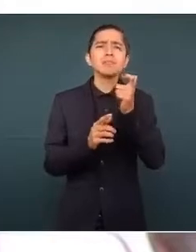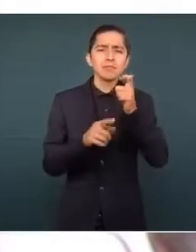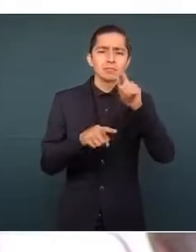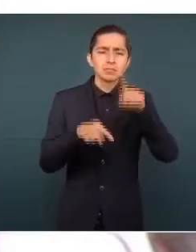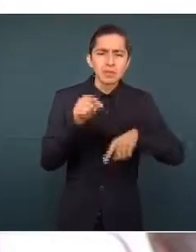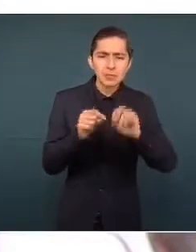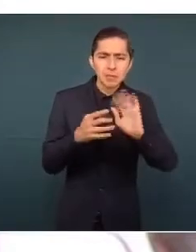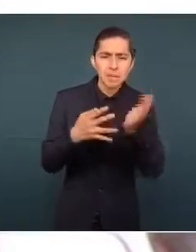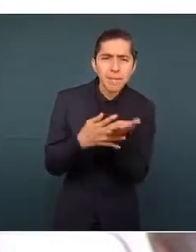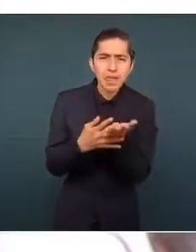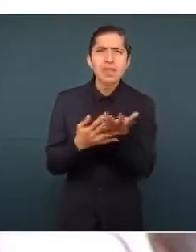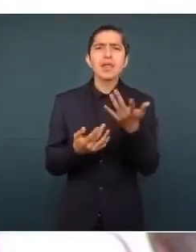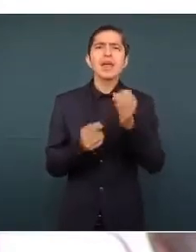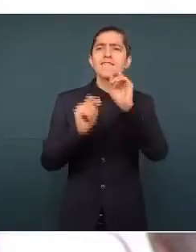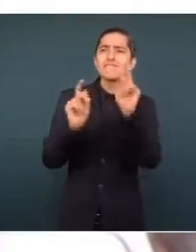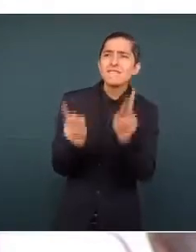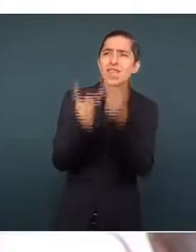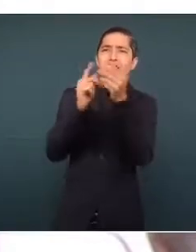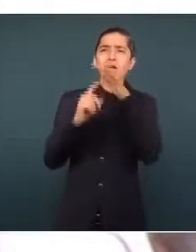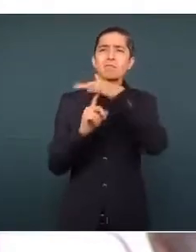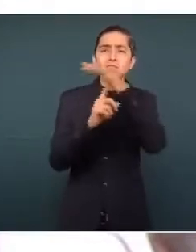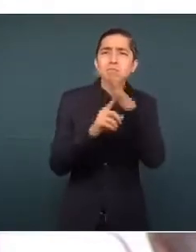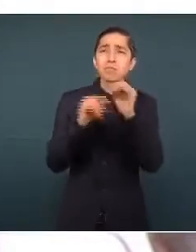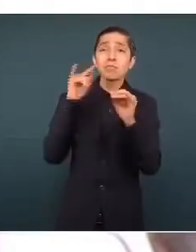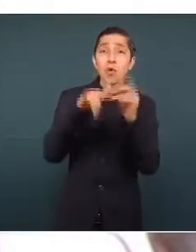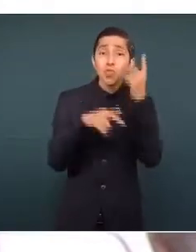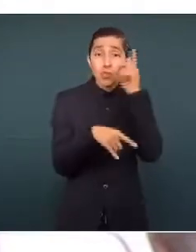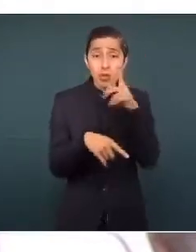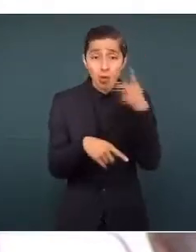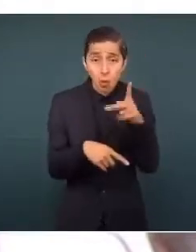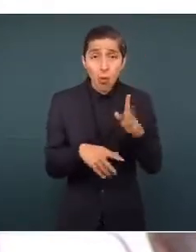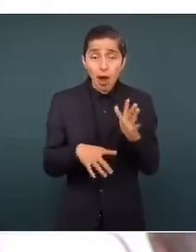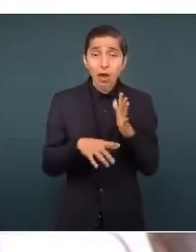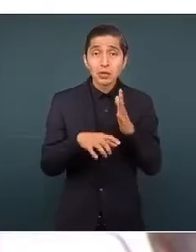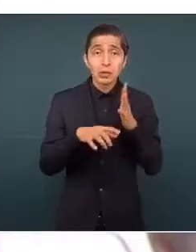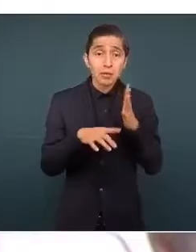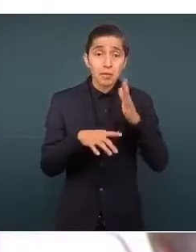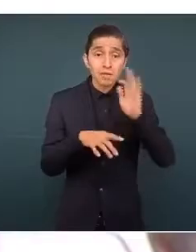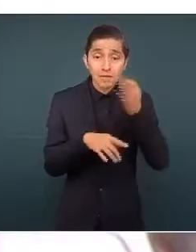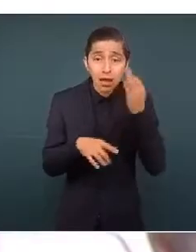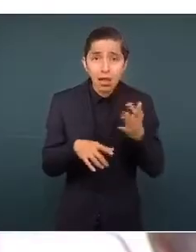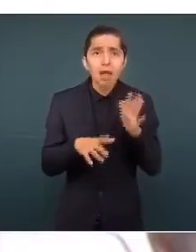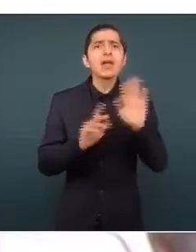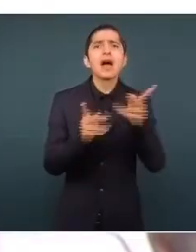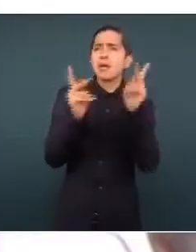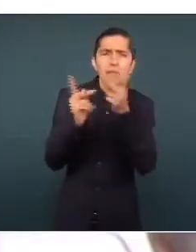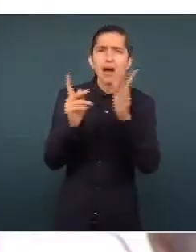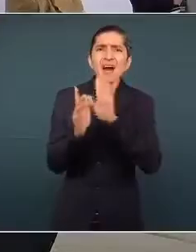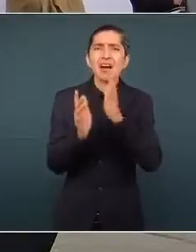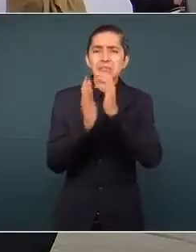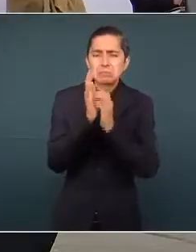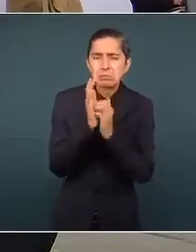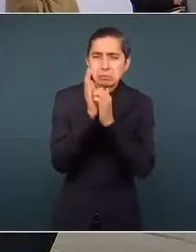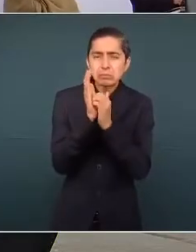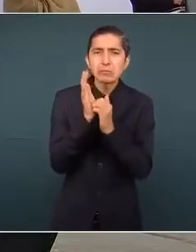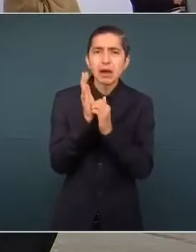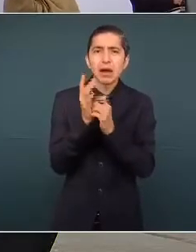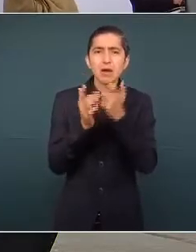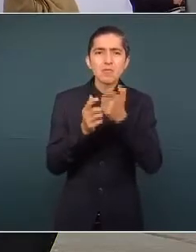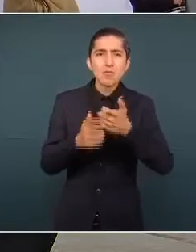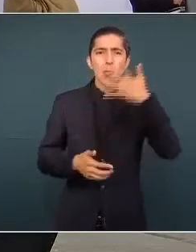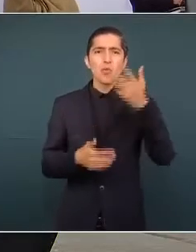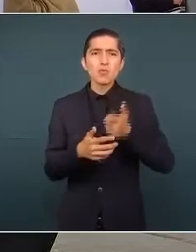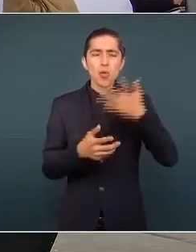funcionarios, venta de aeronaves si el Estado las tiene, todo este tipo de gastos que son bastante